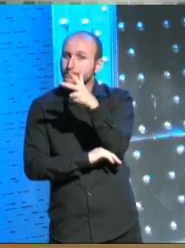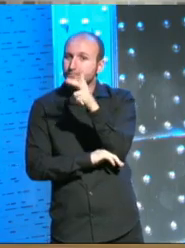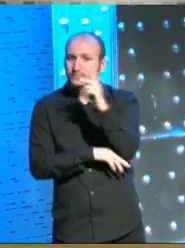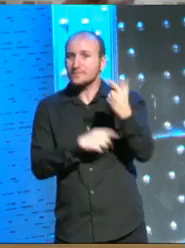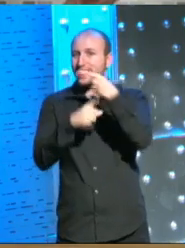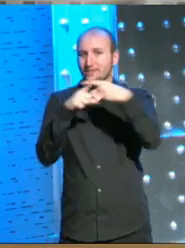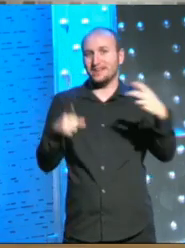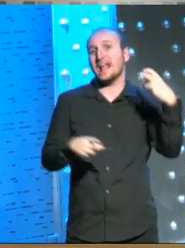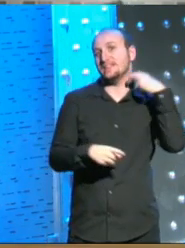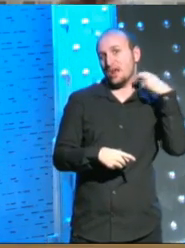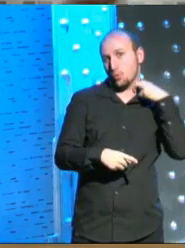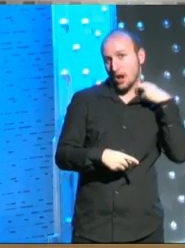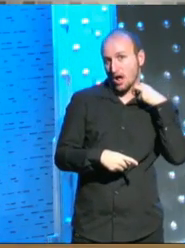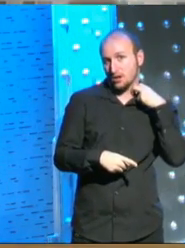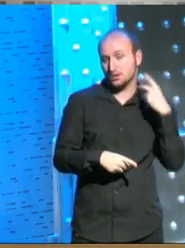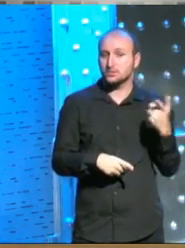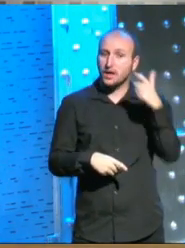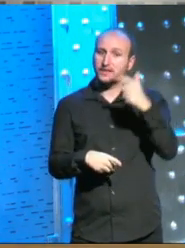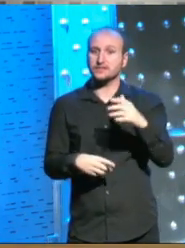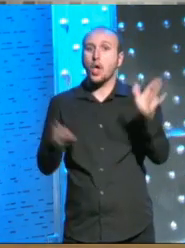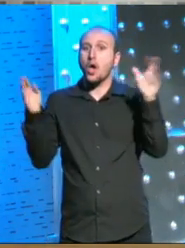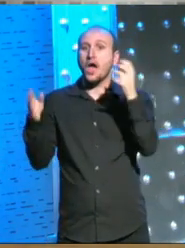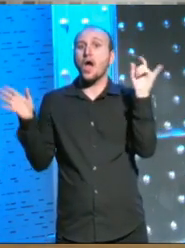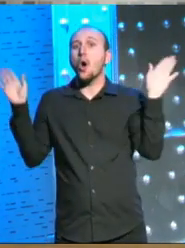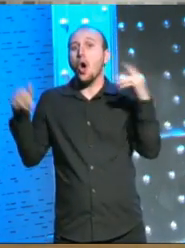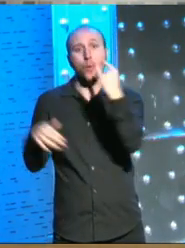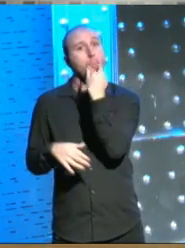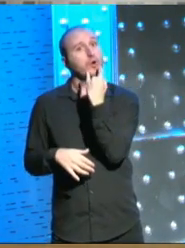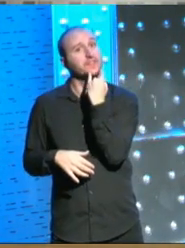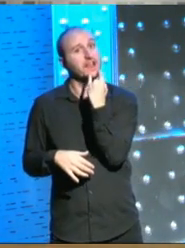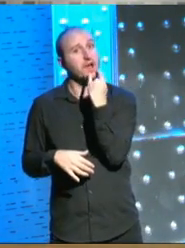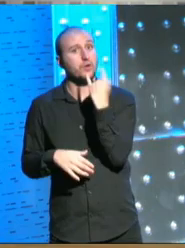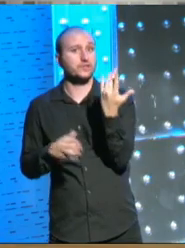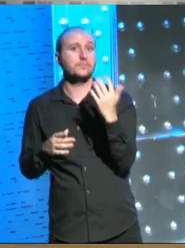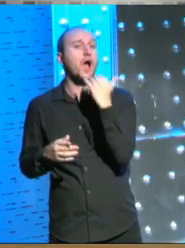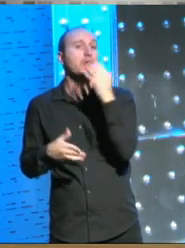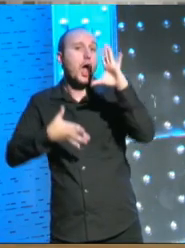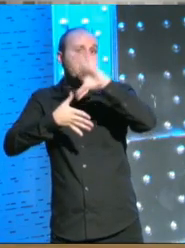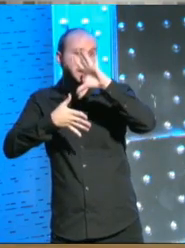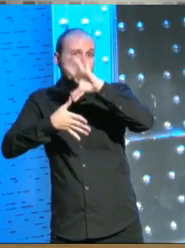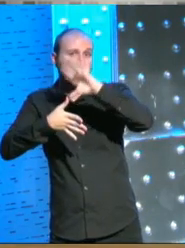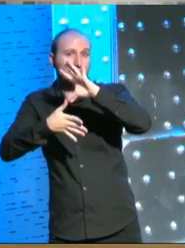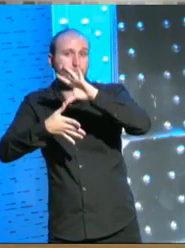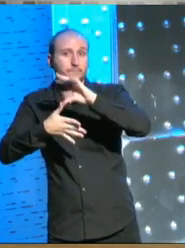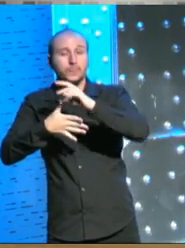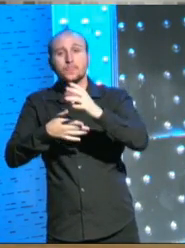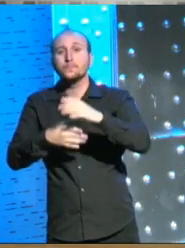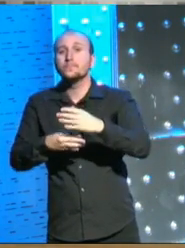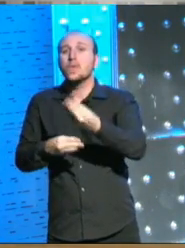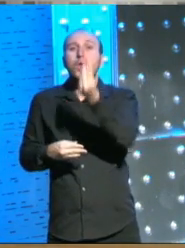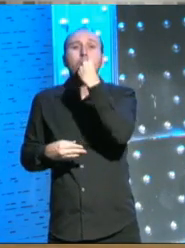Drácula, es un quiróptero, un murciélago sudamericano que se alimenta de la sangre de las